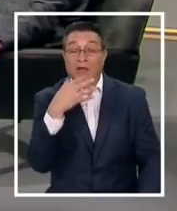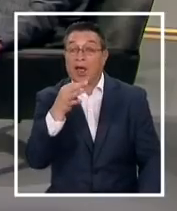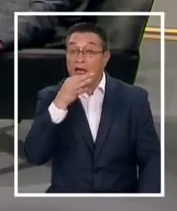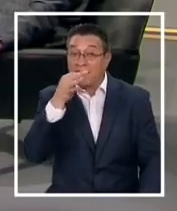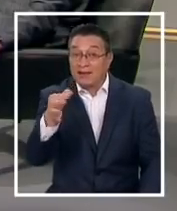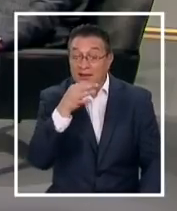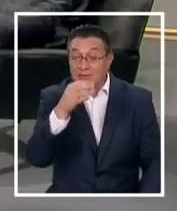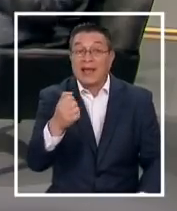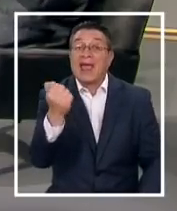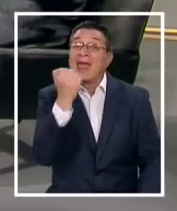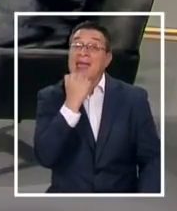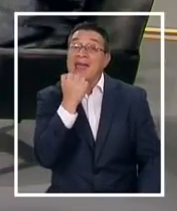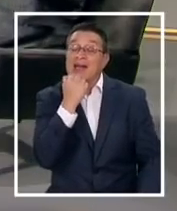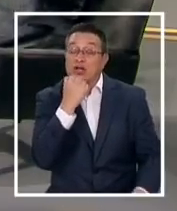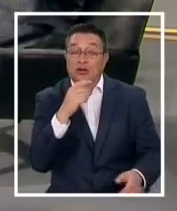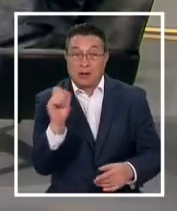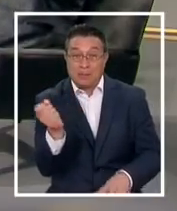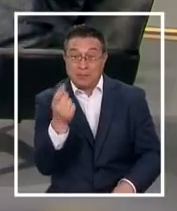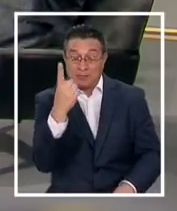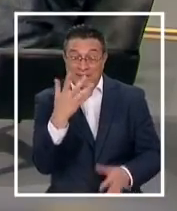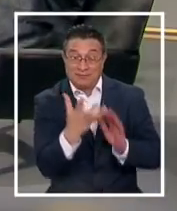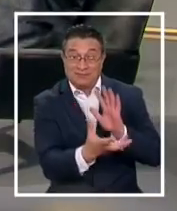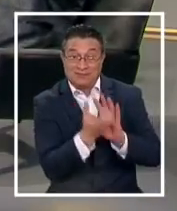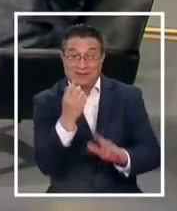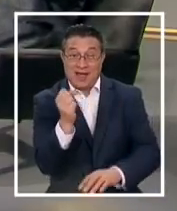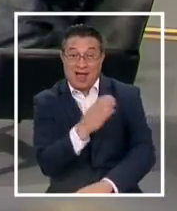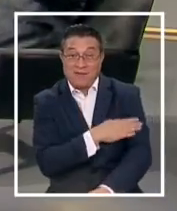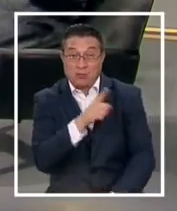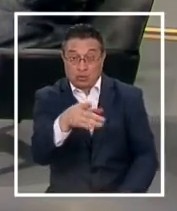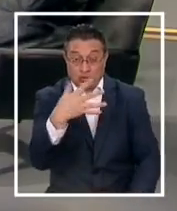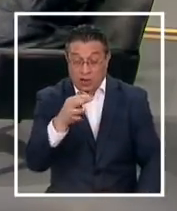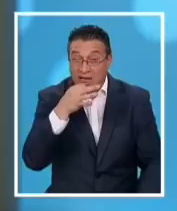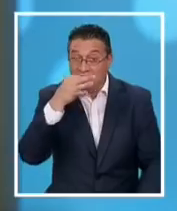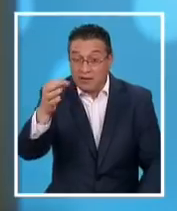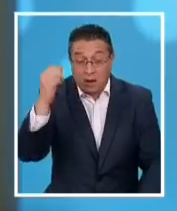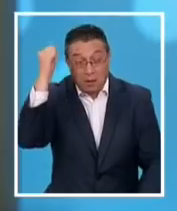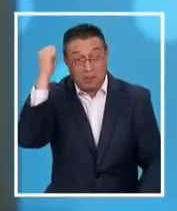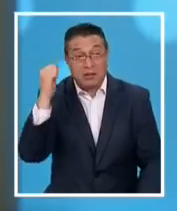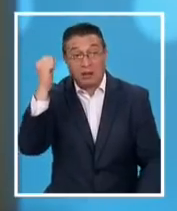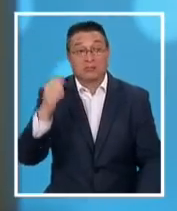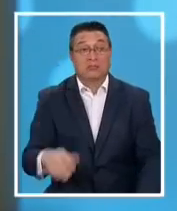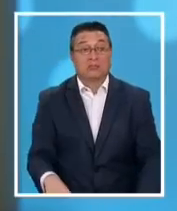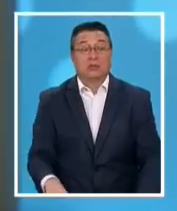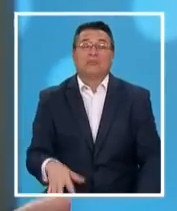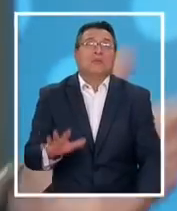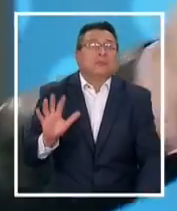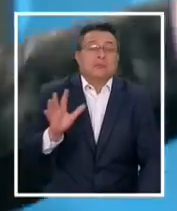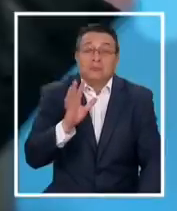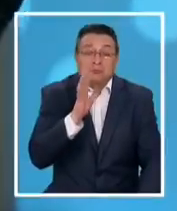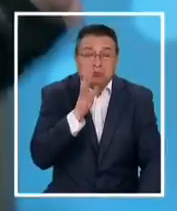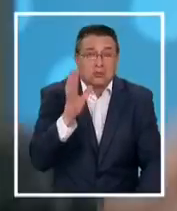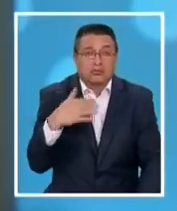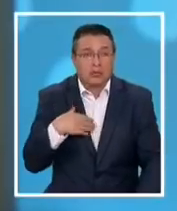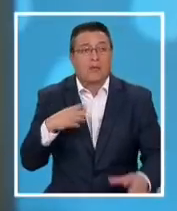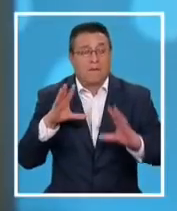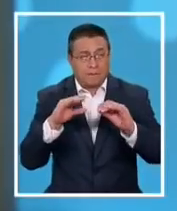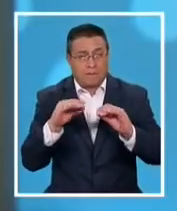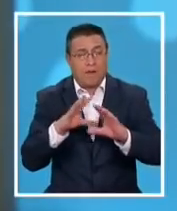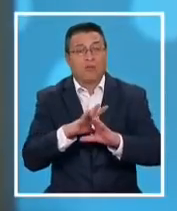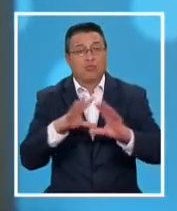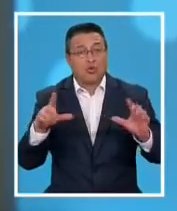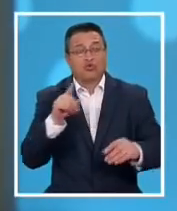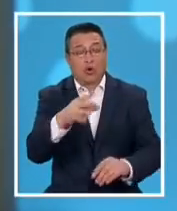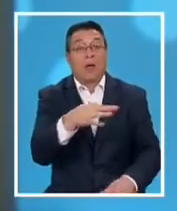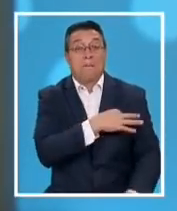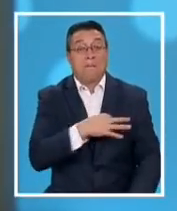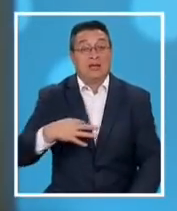error estratégico en el primer retiro? No recuerdo, seguramente hablé mucho con